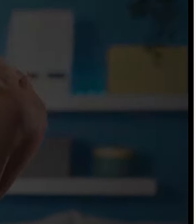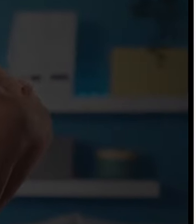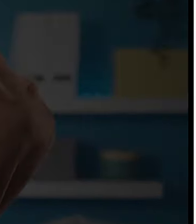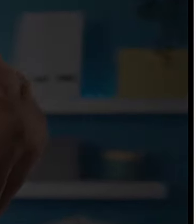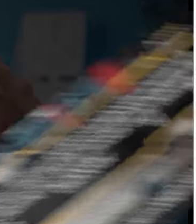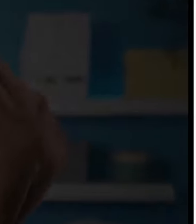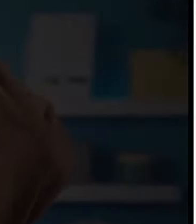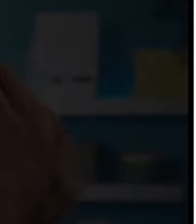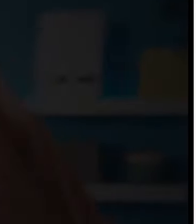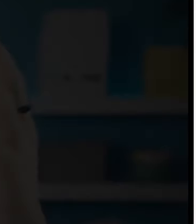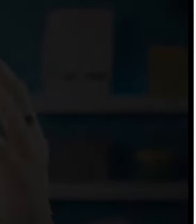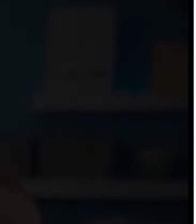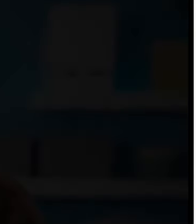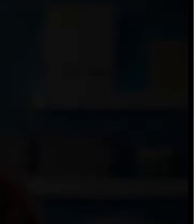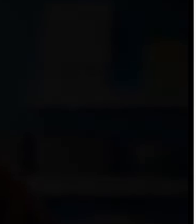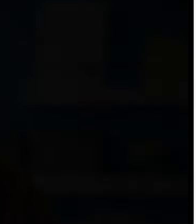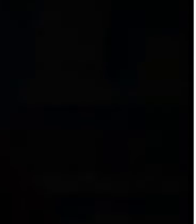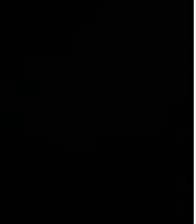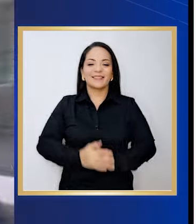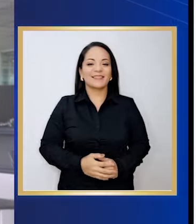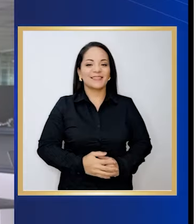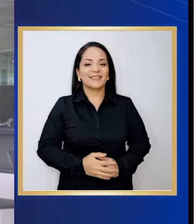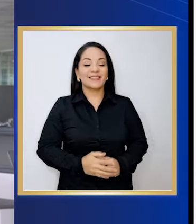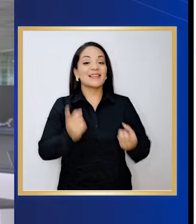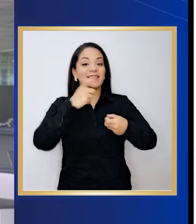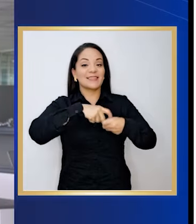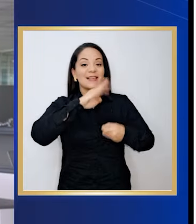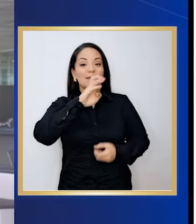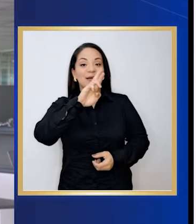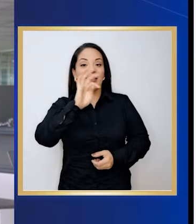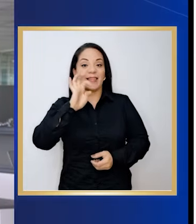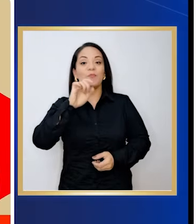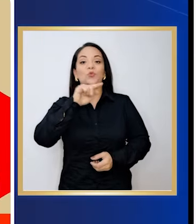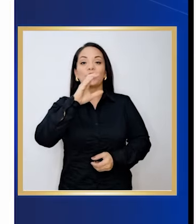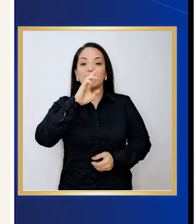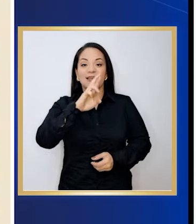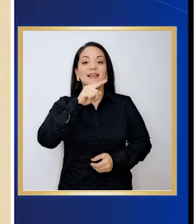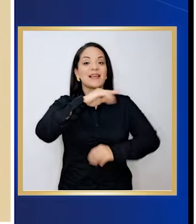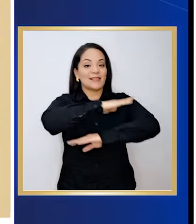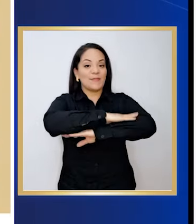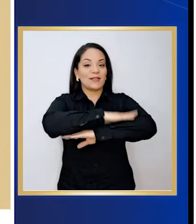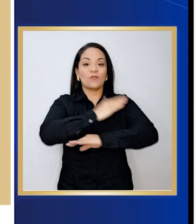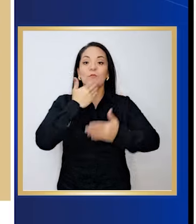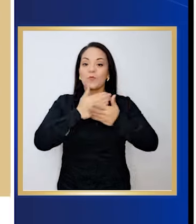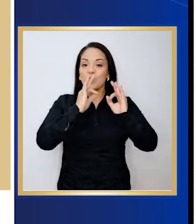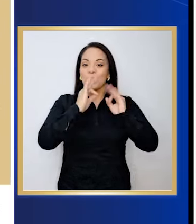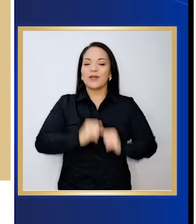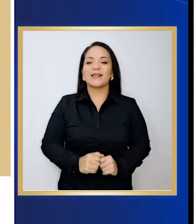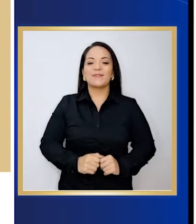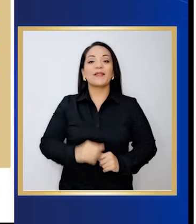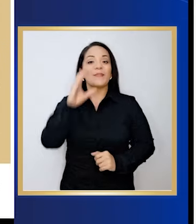Pero también sabemos el alivio que genera esto Que se inscriban a Abre TCR porque realmente es una plataforma muy